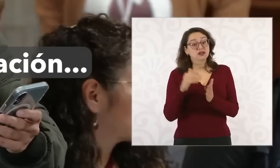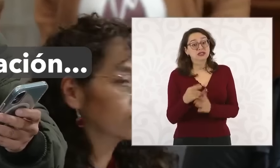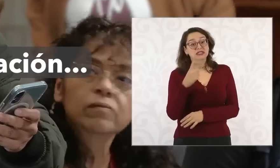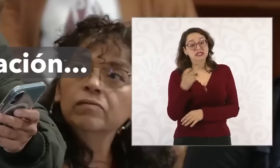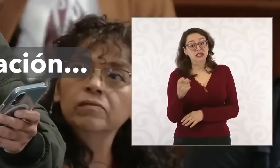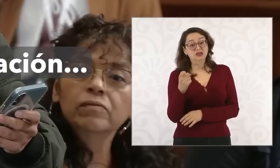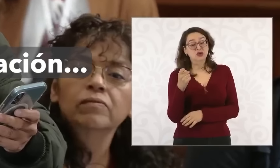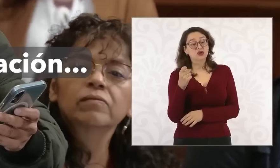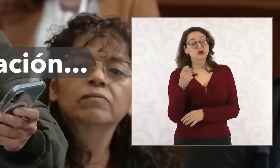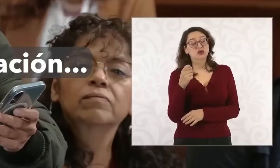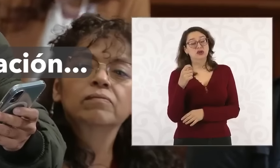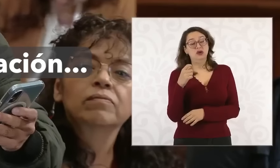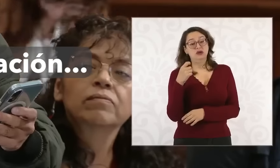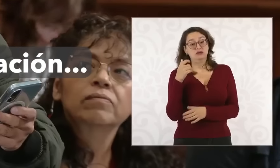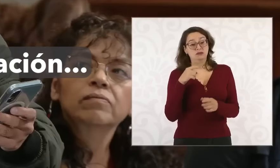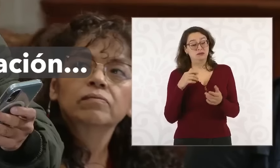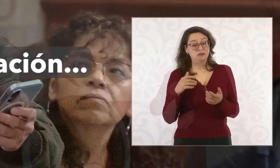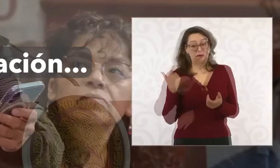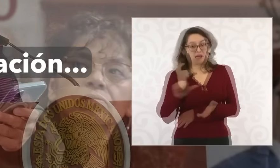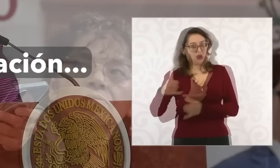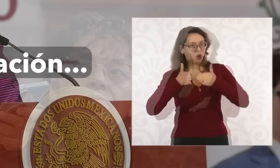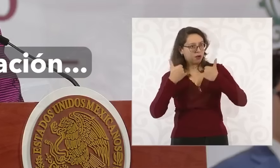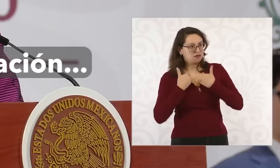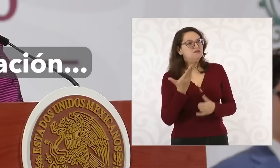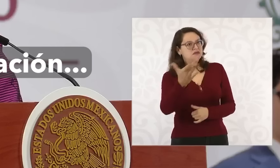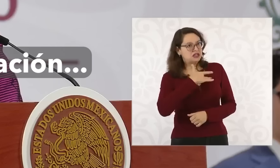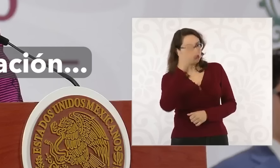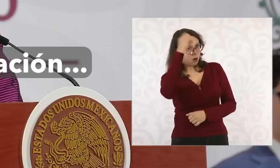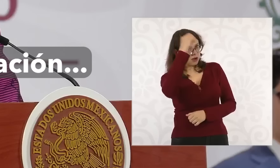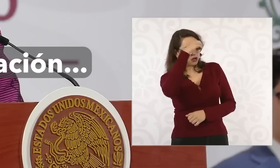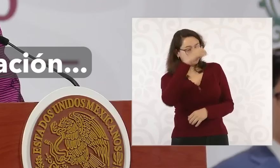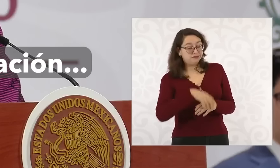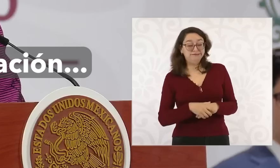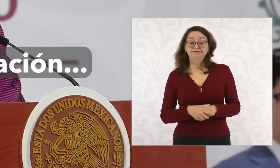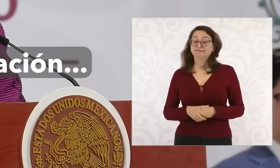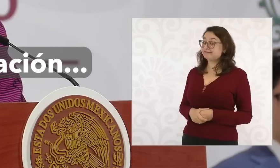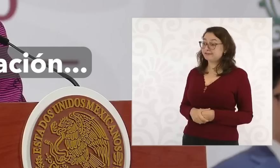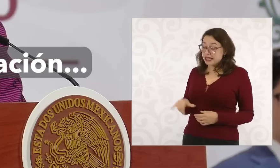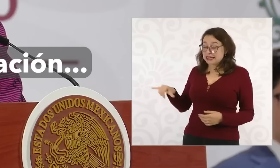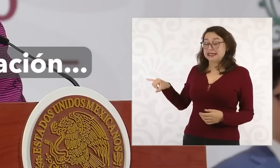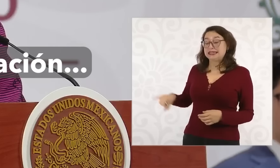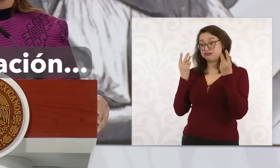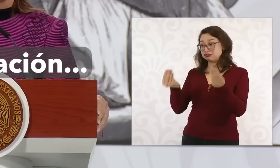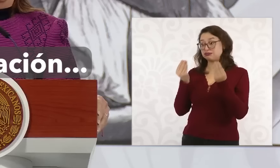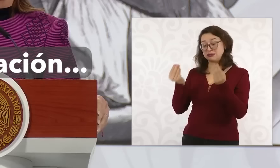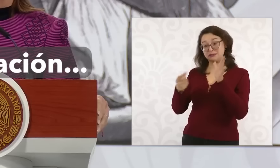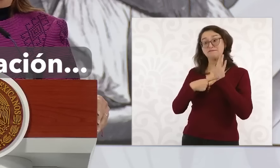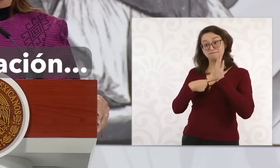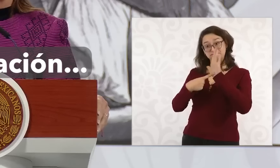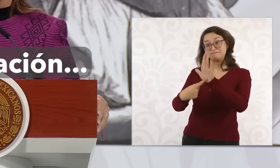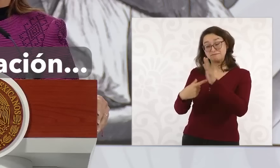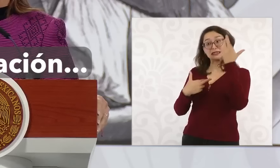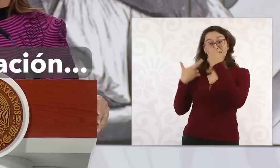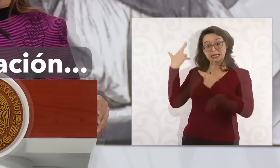2.106.810 pesos, dividido en 12 pagos. Muy interesante la publicación de ayer de Luisa María, para que se